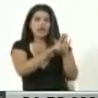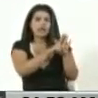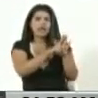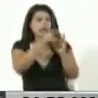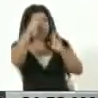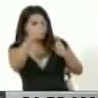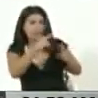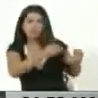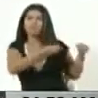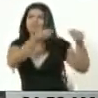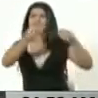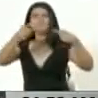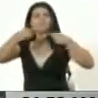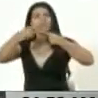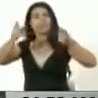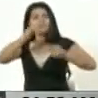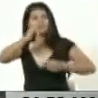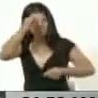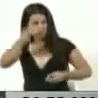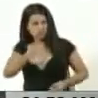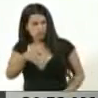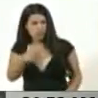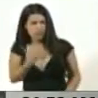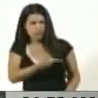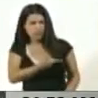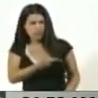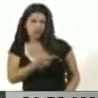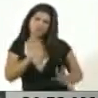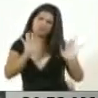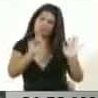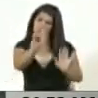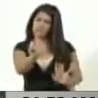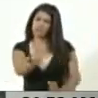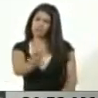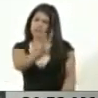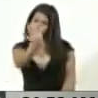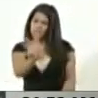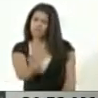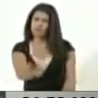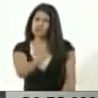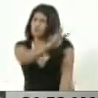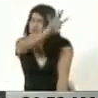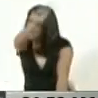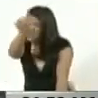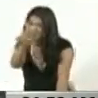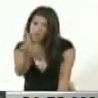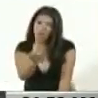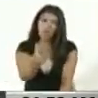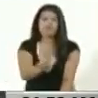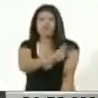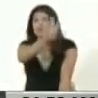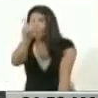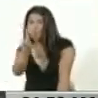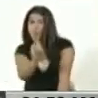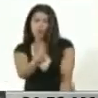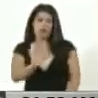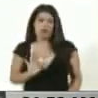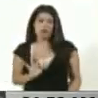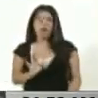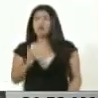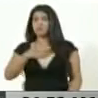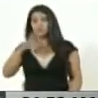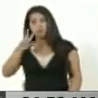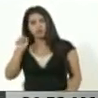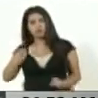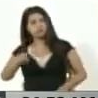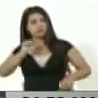un país. Esa es una pregunta que queda al aire. Por eso tiene Venezuela todo el derecho de defenderse. Y otra pregunta